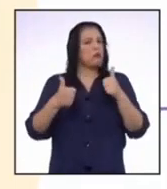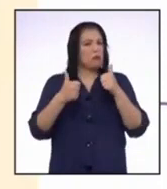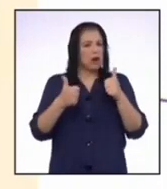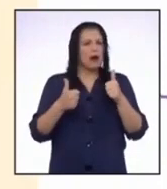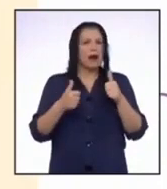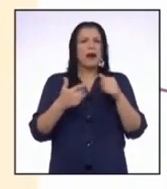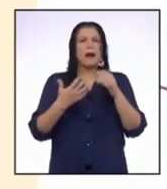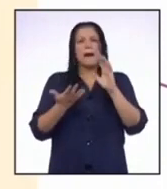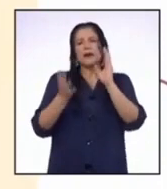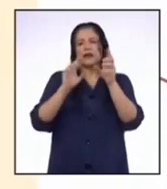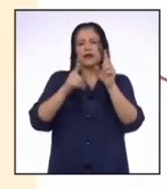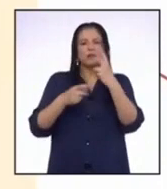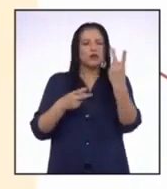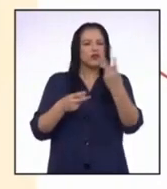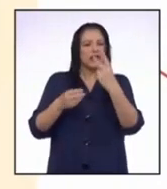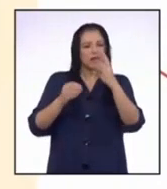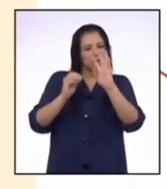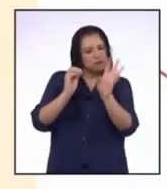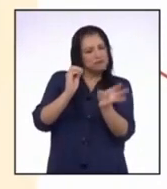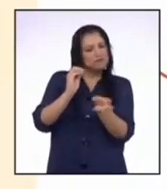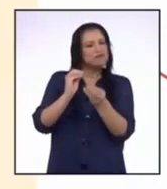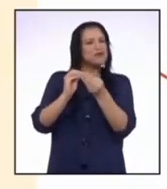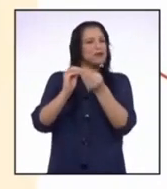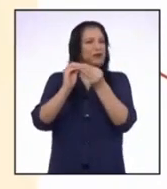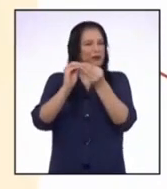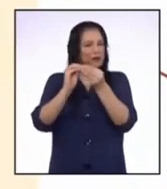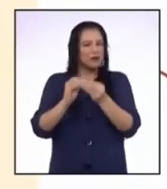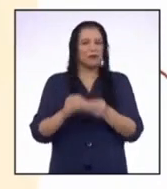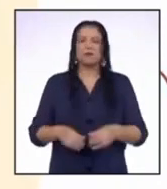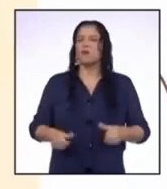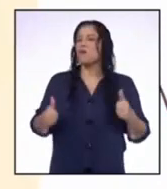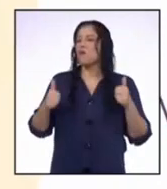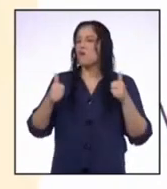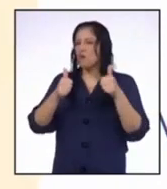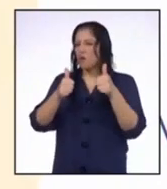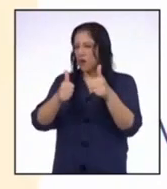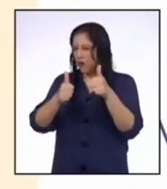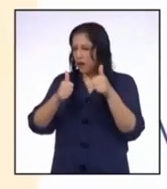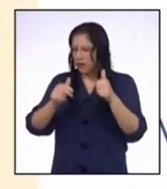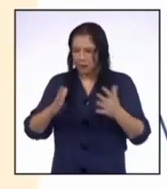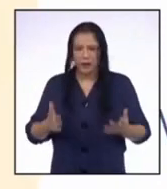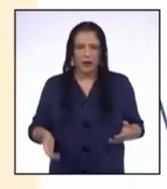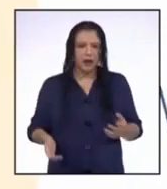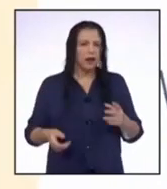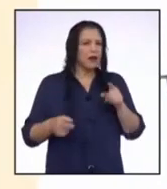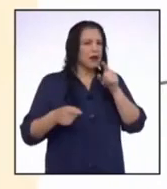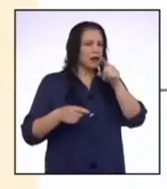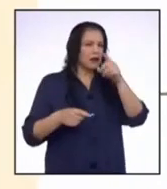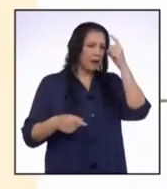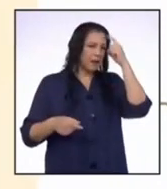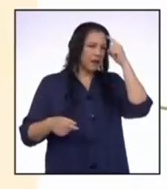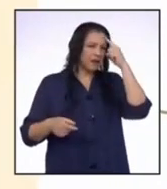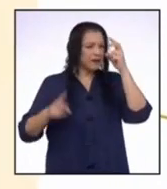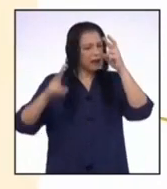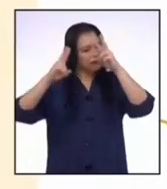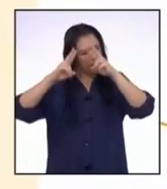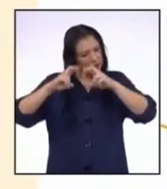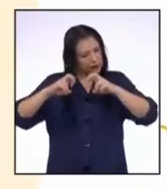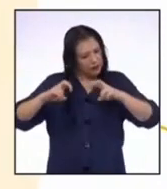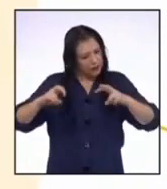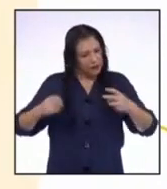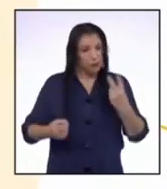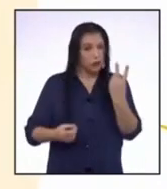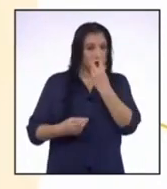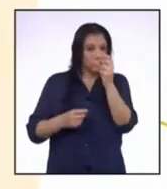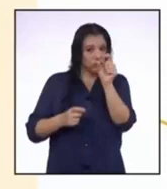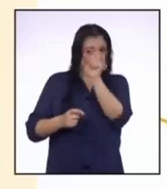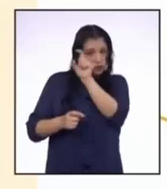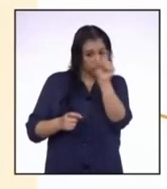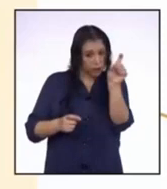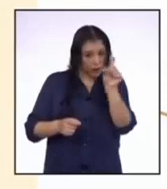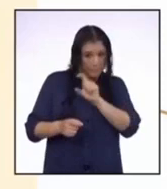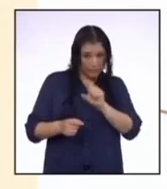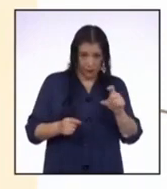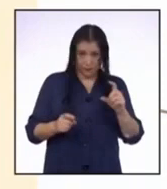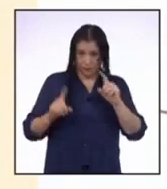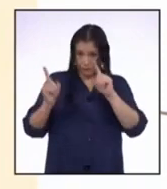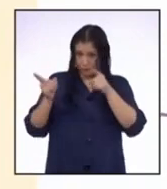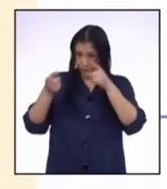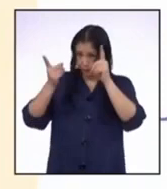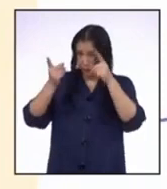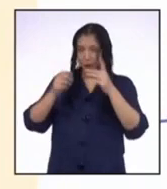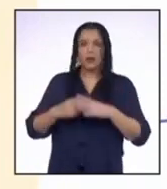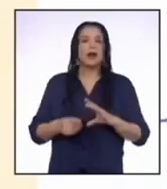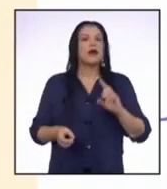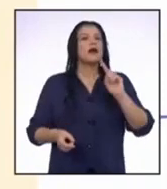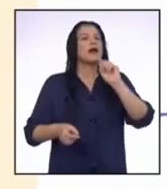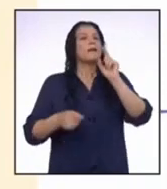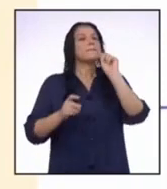si ambas se complementaran. ¡Exacto! ¿Te parece si analizamos ambas citas? Toda